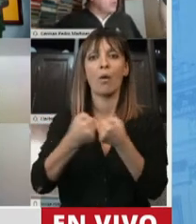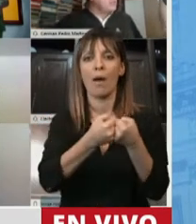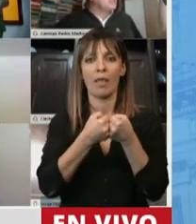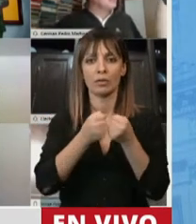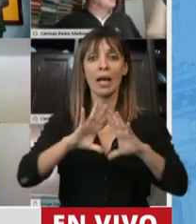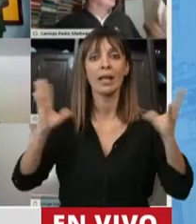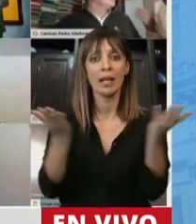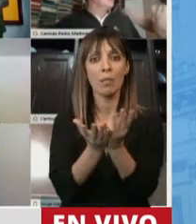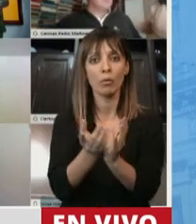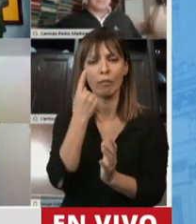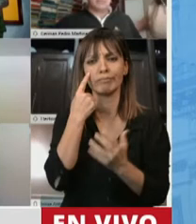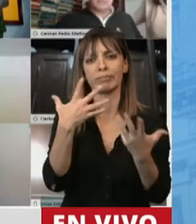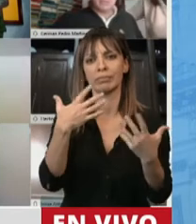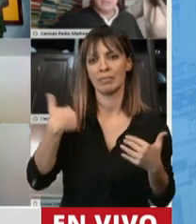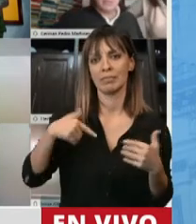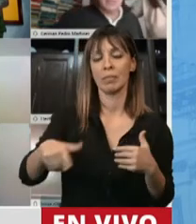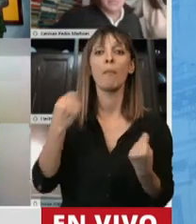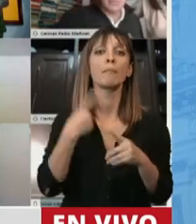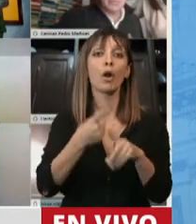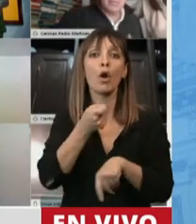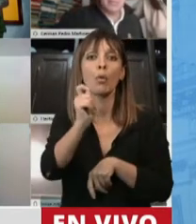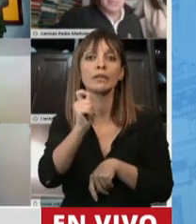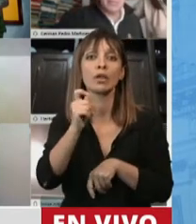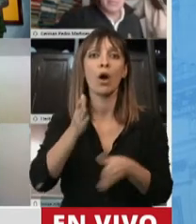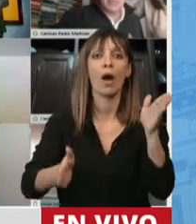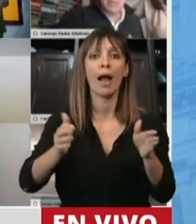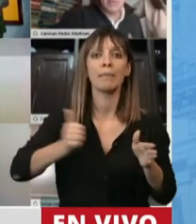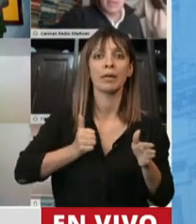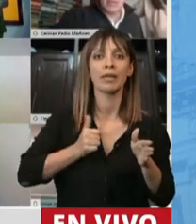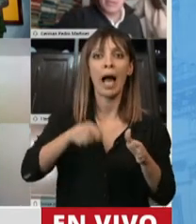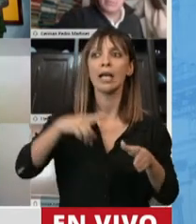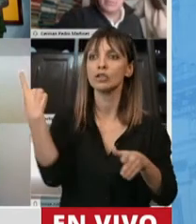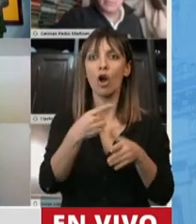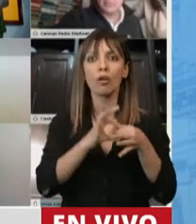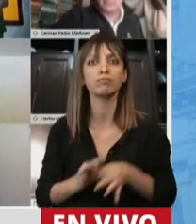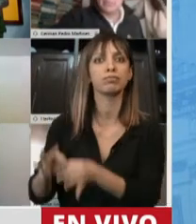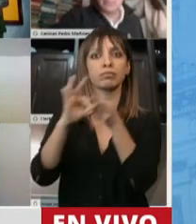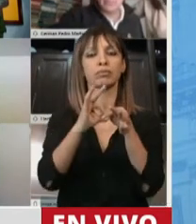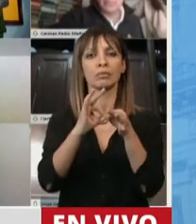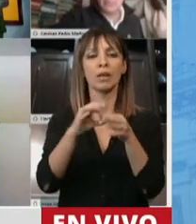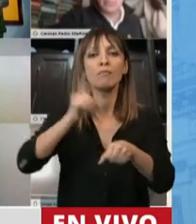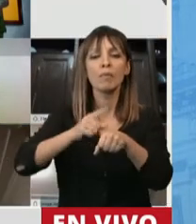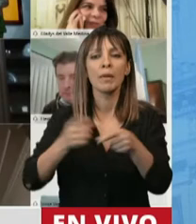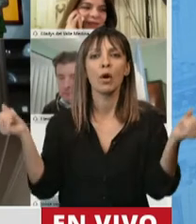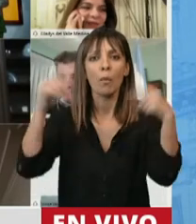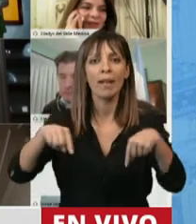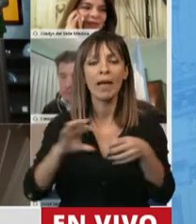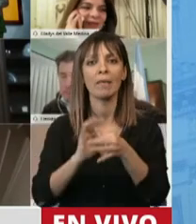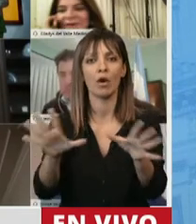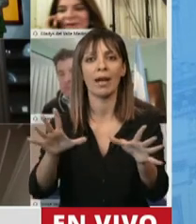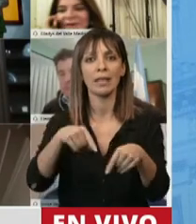nos conocen por el juicio de las juntas, donde todos los argentinos estuvimos juntos, por la vuelta a la democracia, y nos